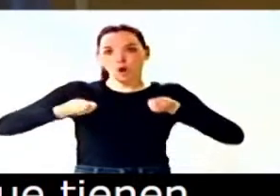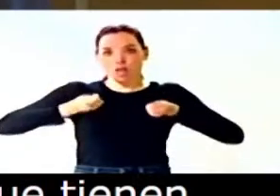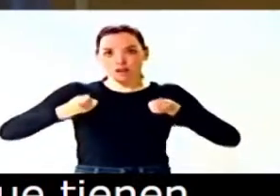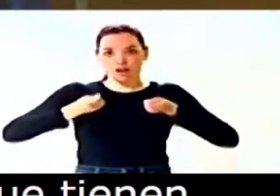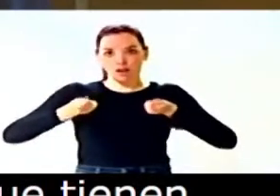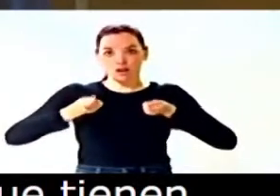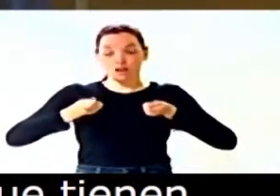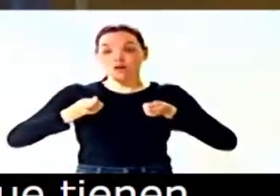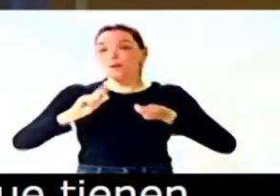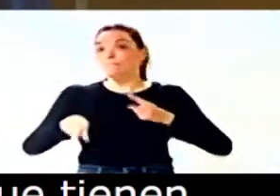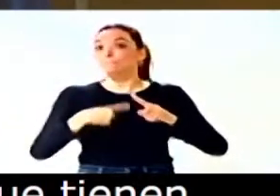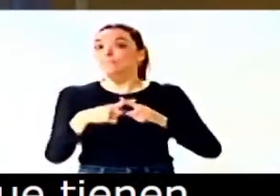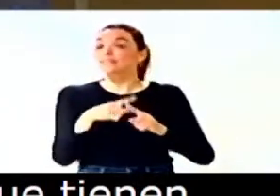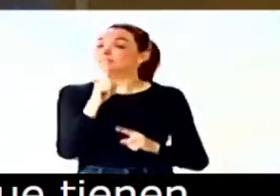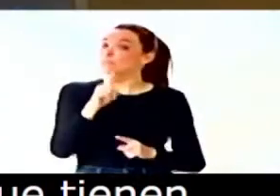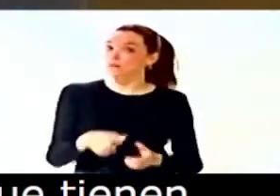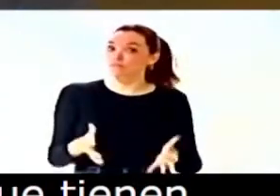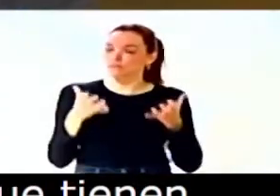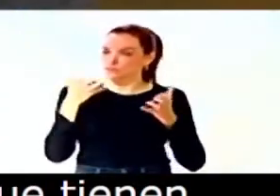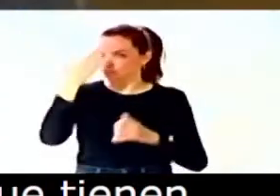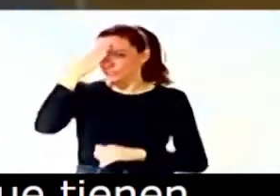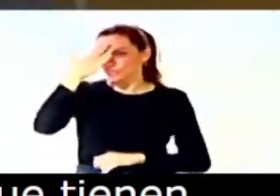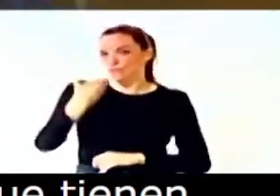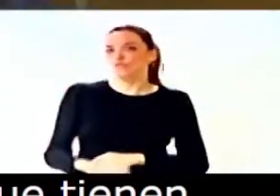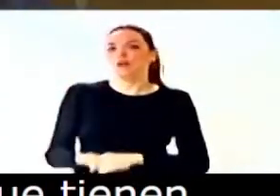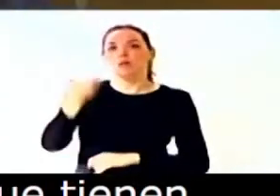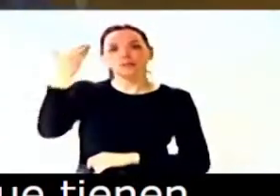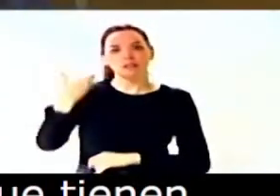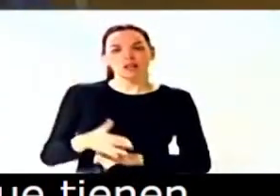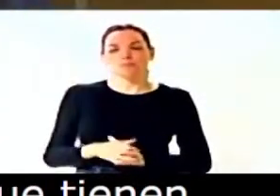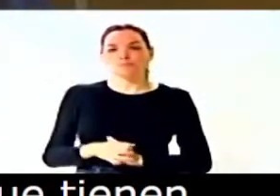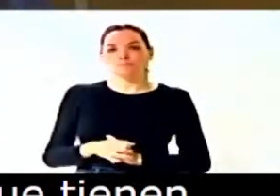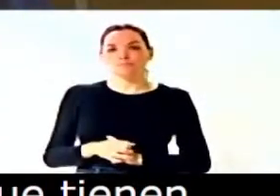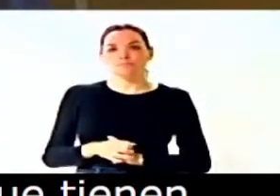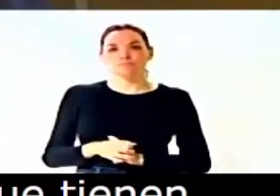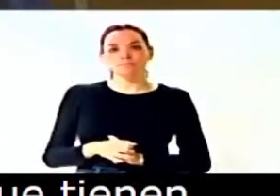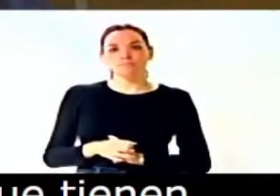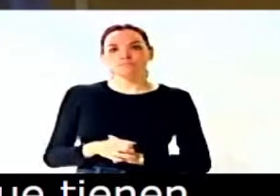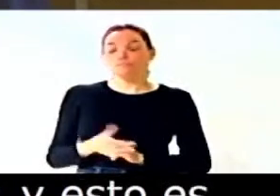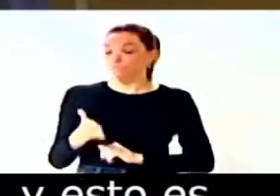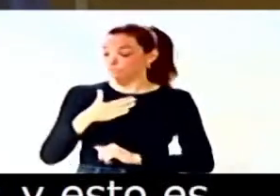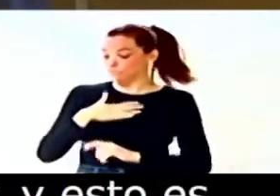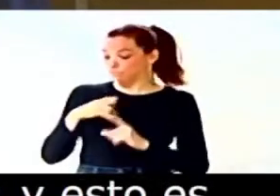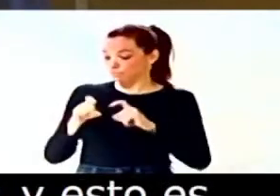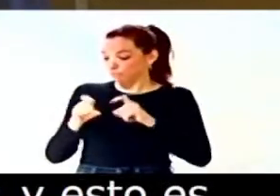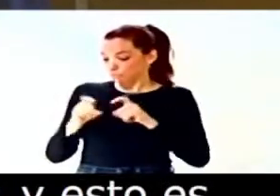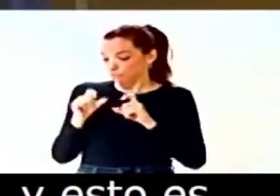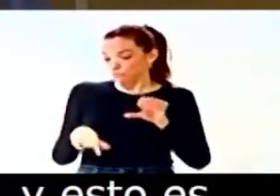y además van a beneficiar, y esto es fundamental, a la competitividad de nuestras empresas,